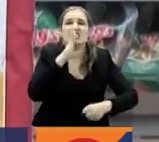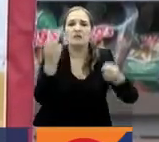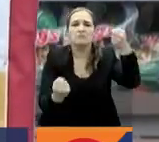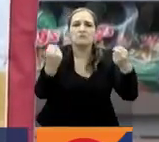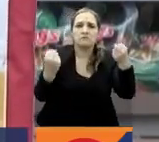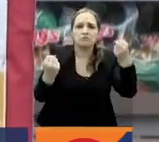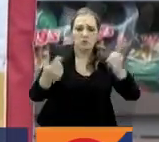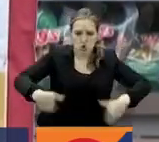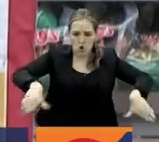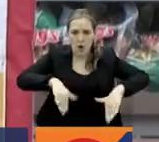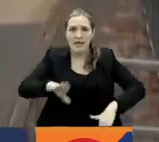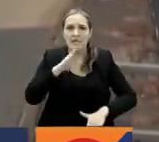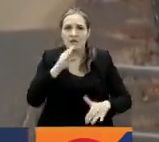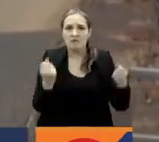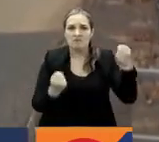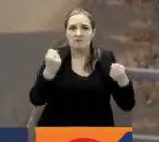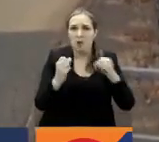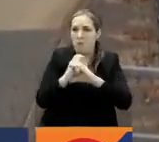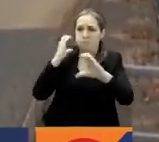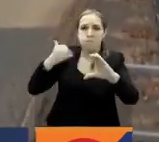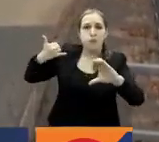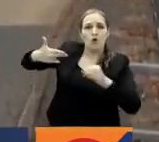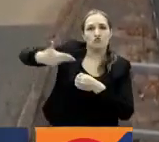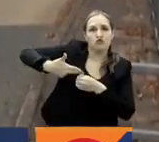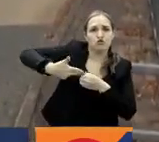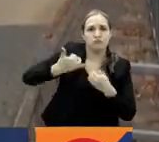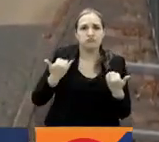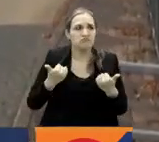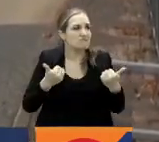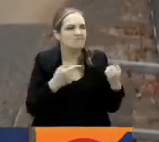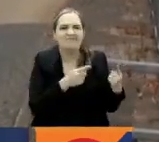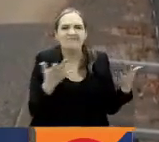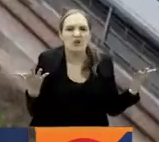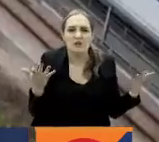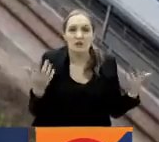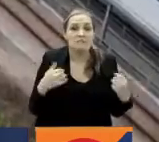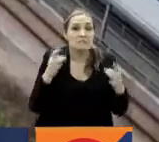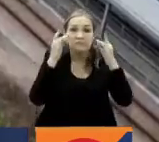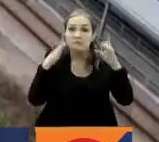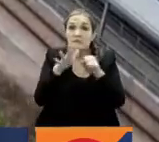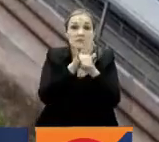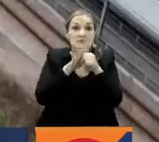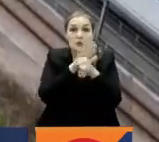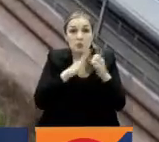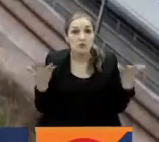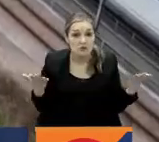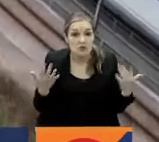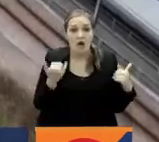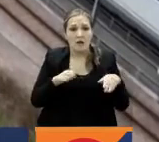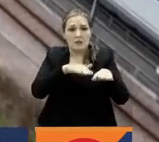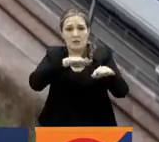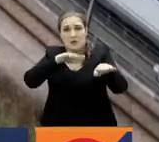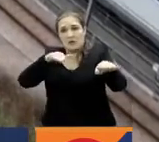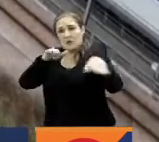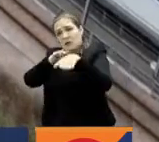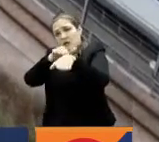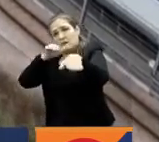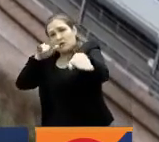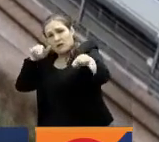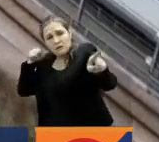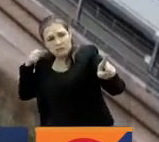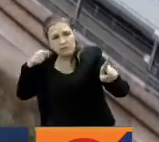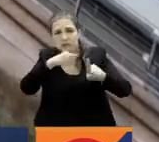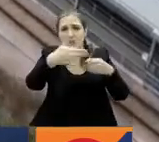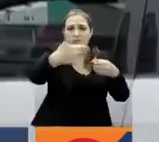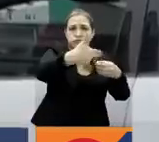el territorio insular. La situación ha escalado a estatus de crisis. Las interminables y kilométricas filas por combustible